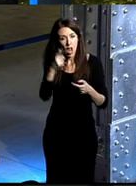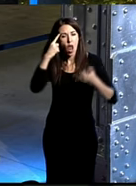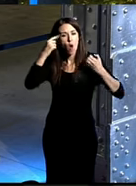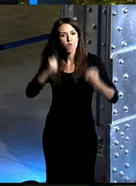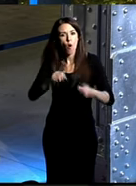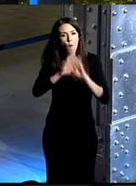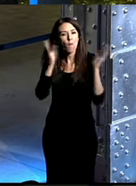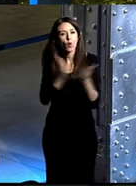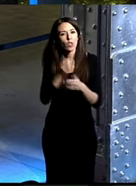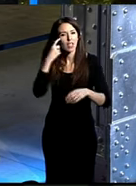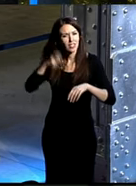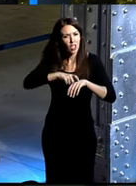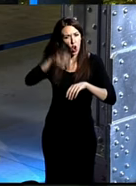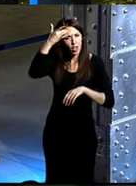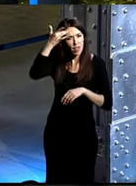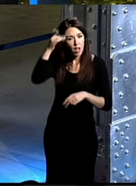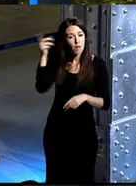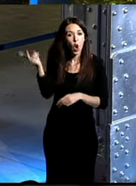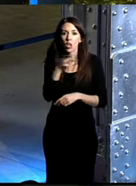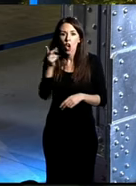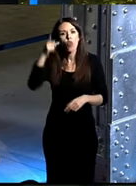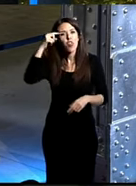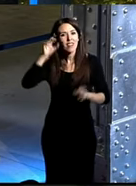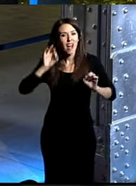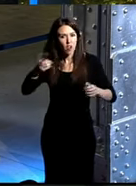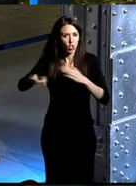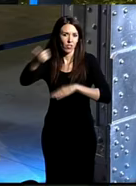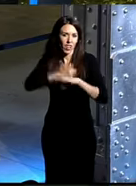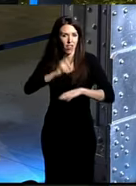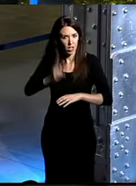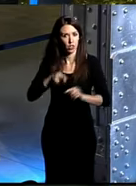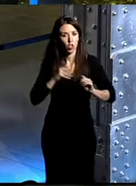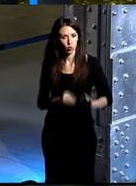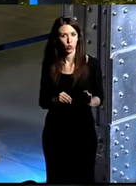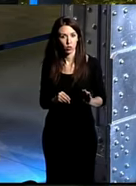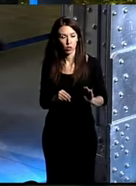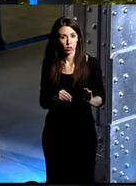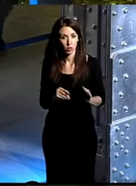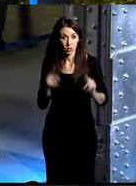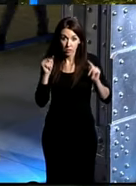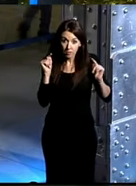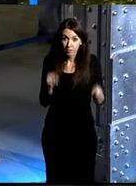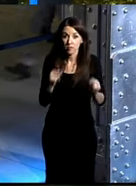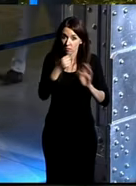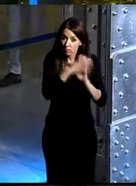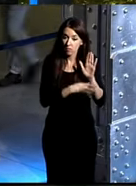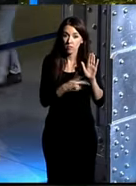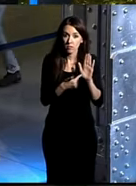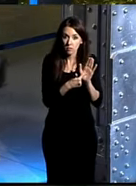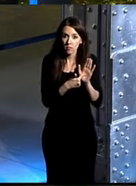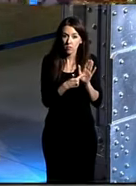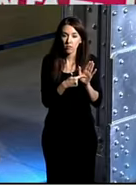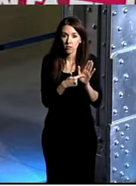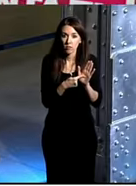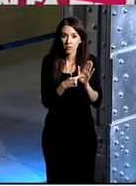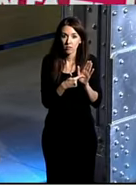experto mundial en musicología y cerebro. Esos son los decanos que tienen estos chicos, ¿no? Y en esta lista quiero poner